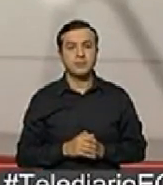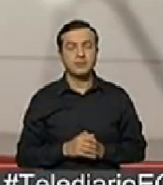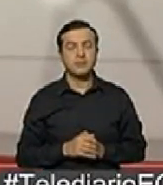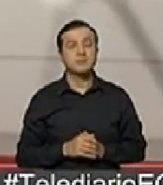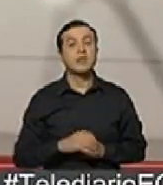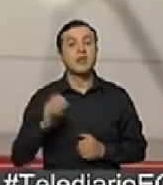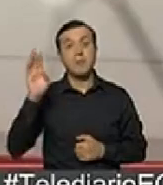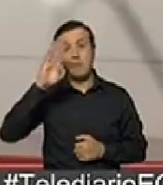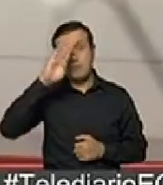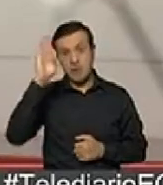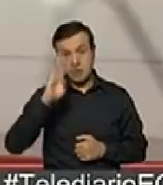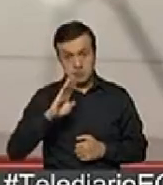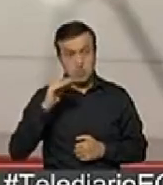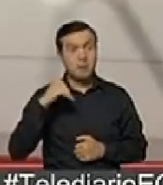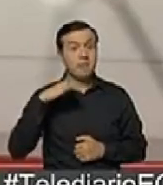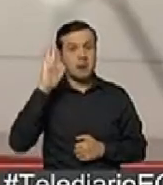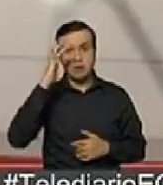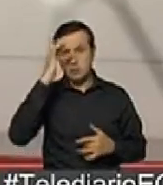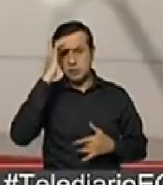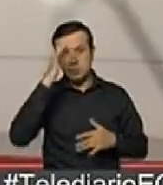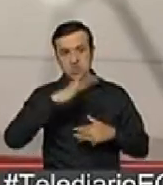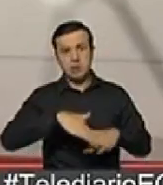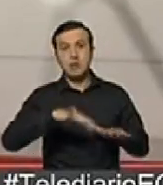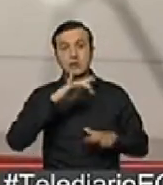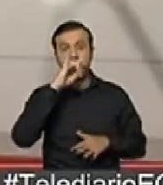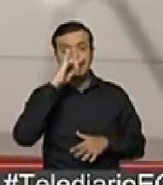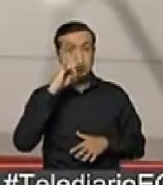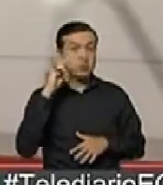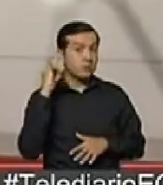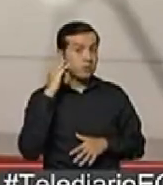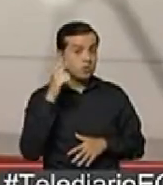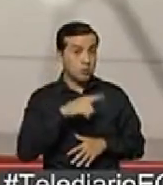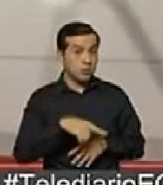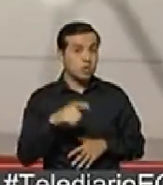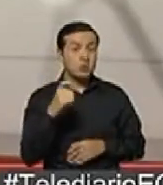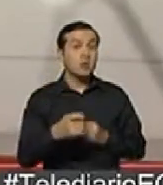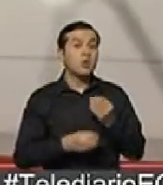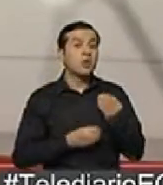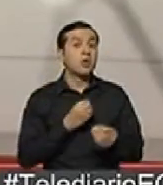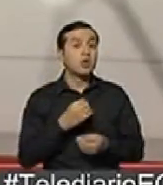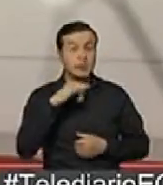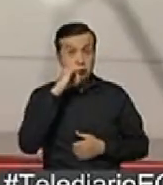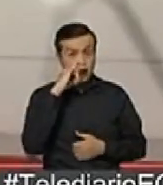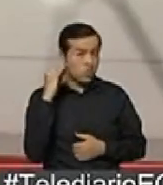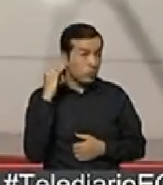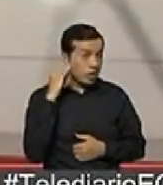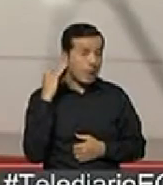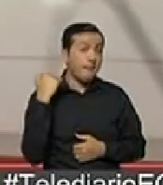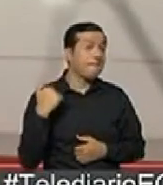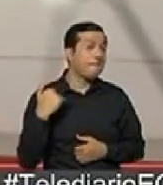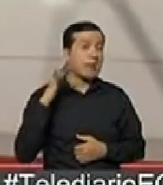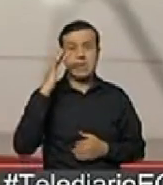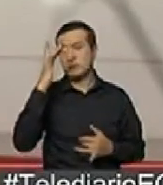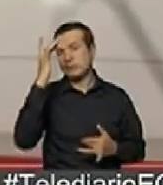En Brasil, que existen más casos, los niños son los